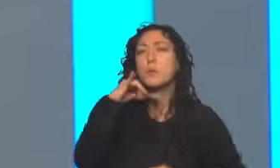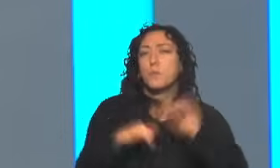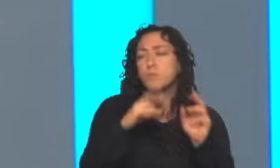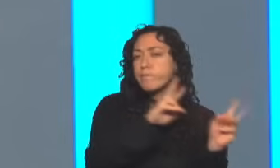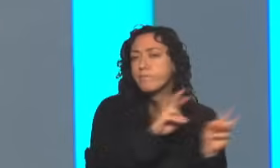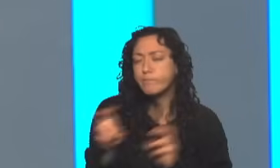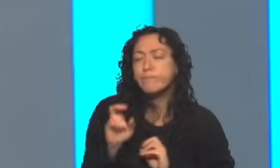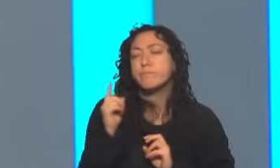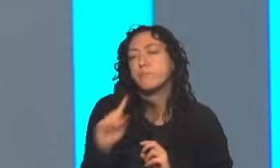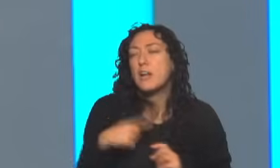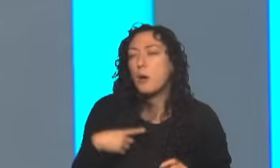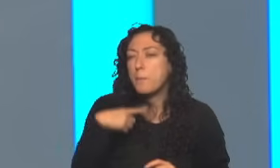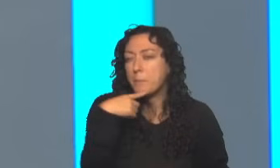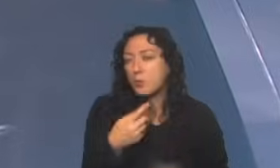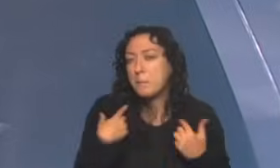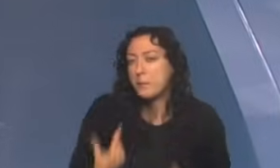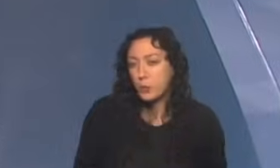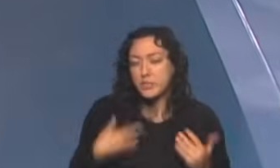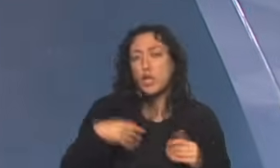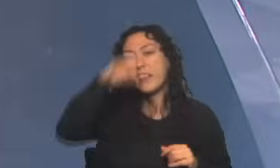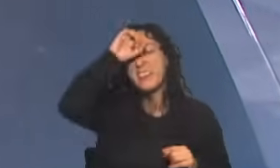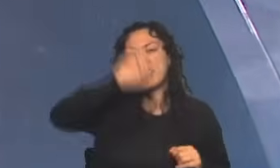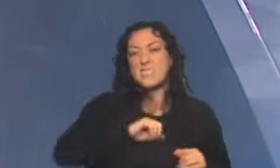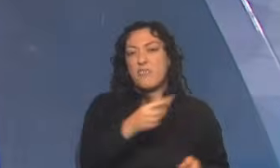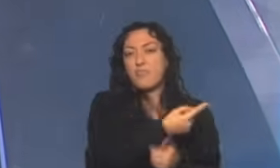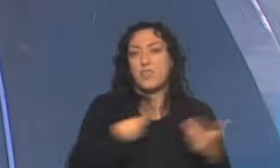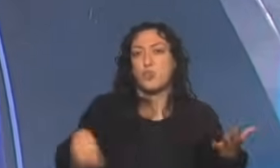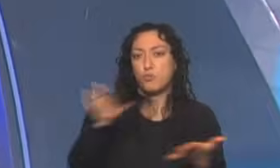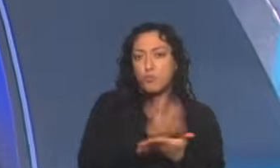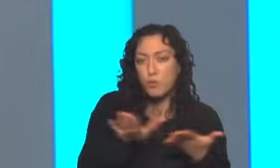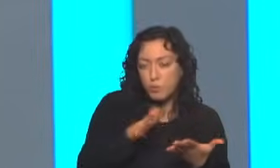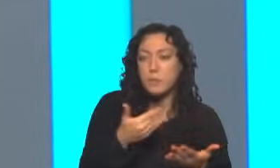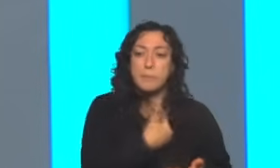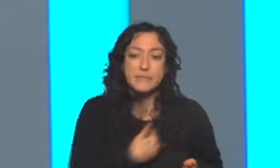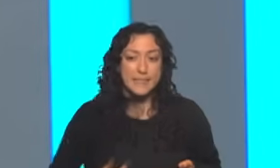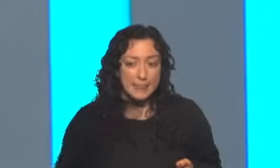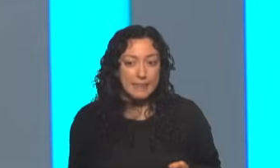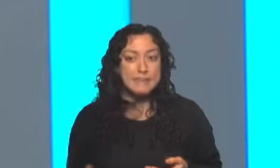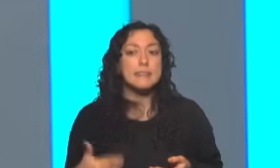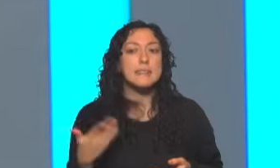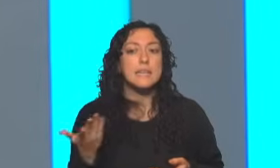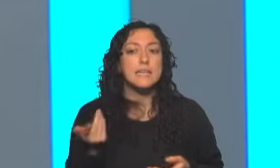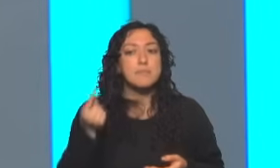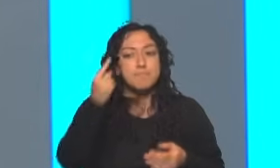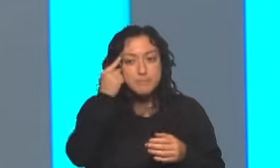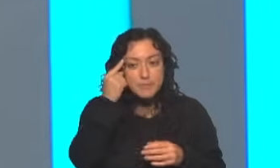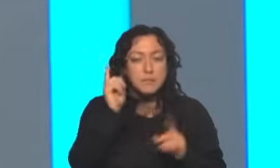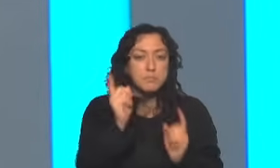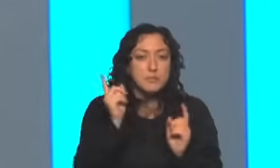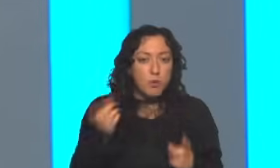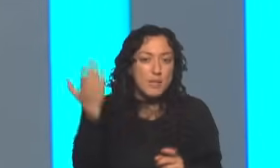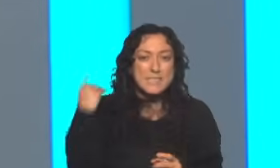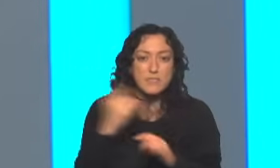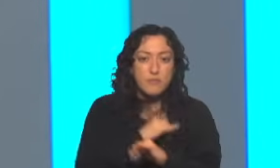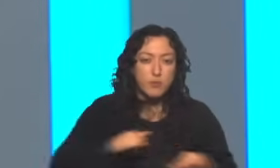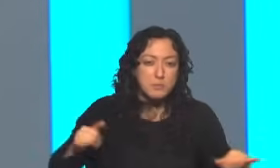mencionaba, pero quería que me cuentes cuáles son los desafíos del presidente electo Mulino, considerando ahí, como lo mencionaban en el informe,